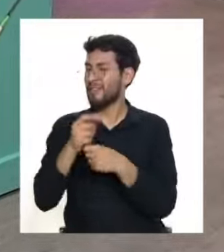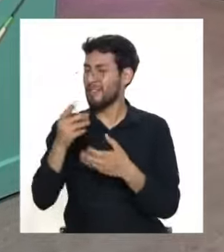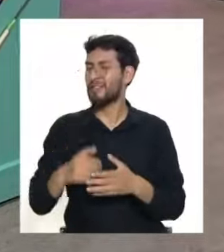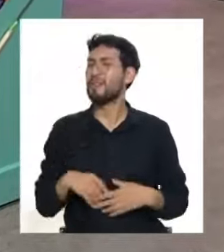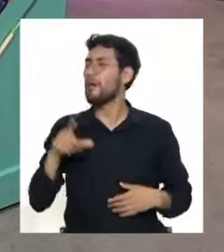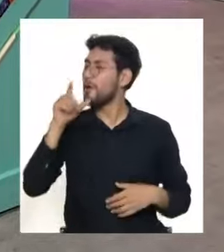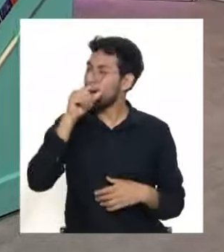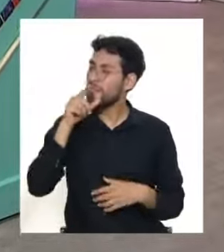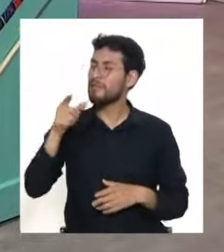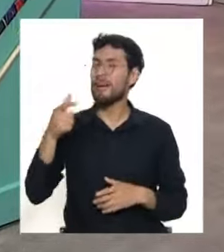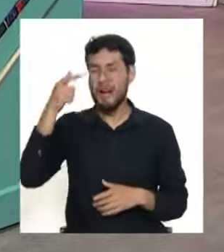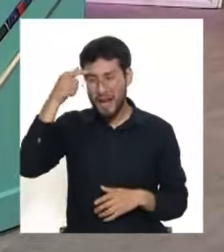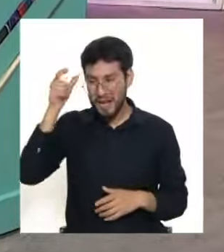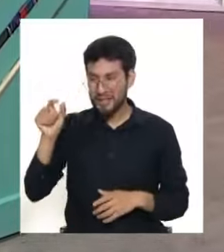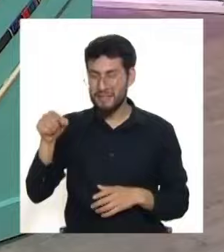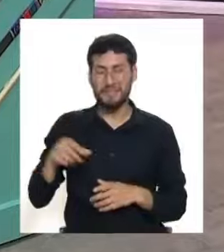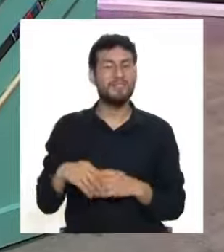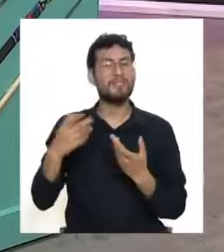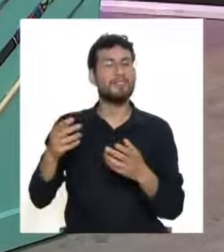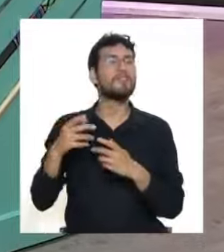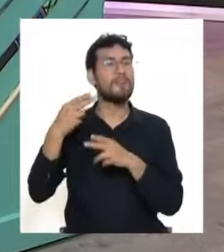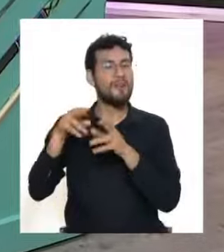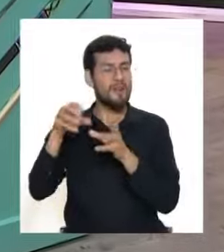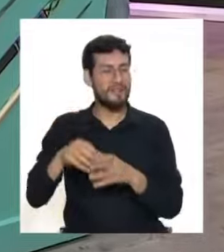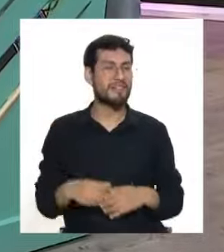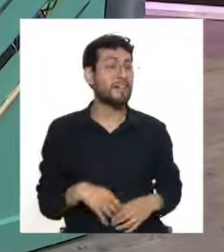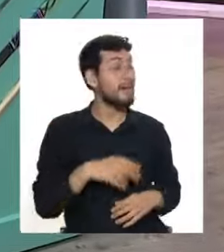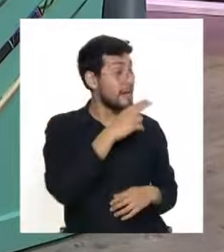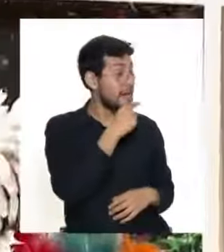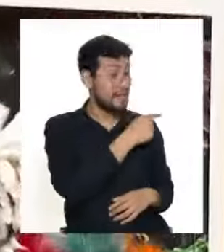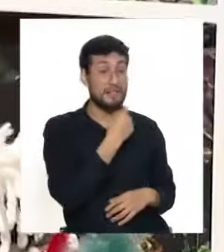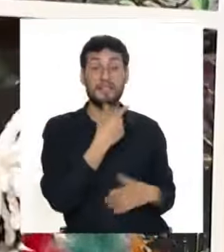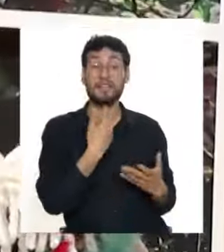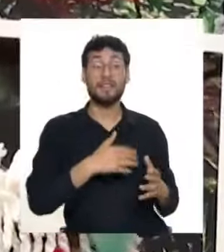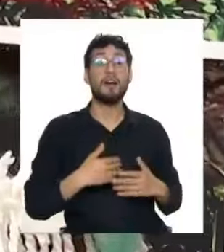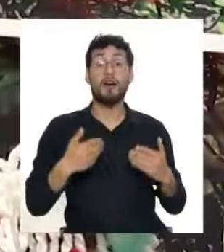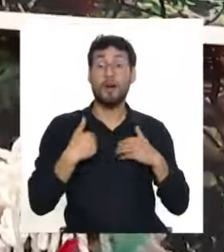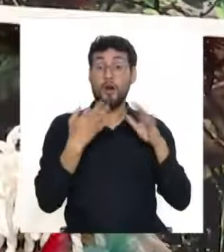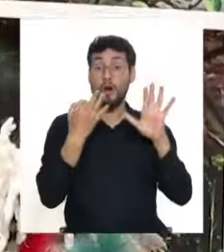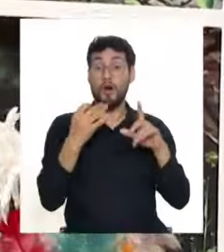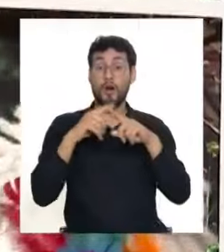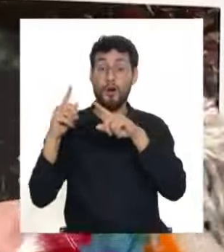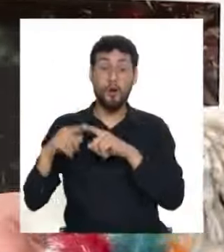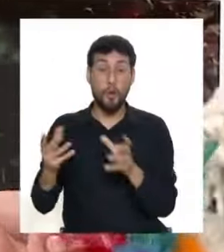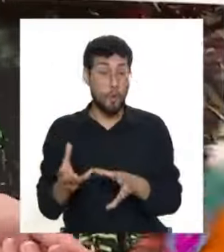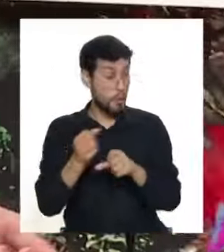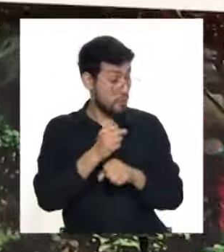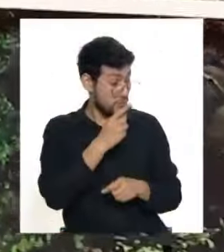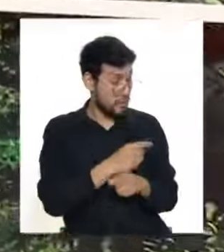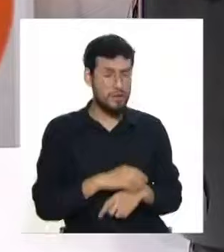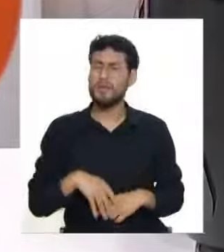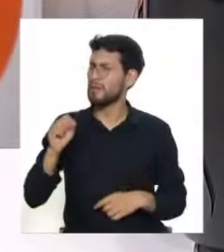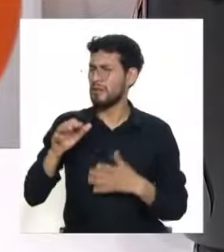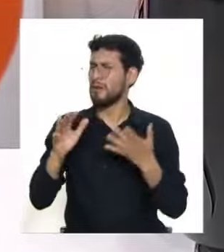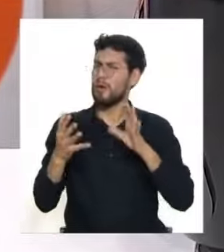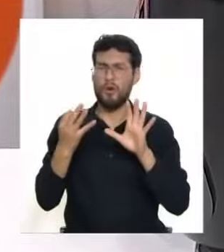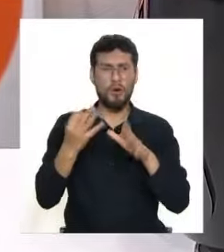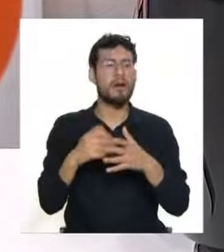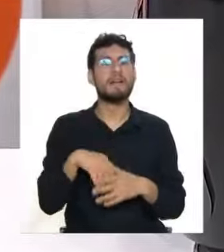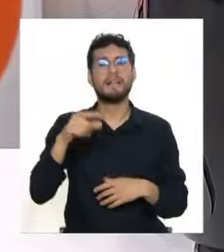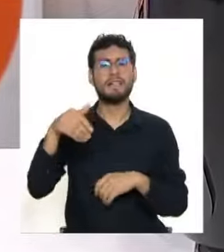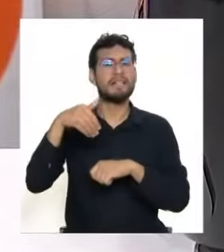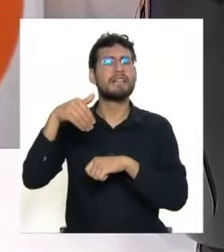Un juane de pollo con su aceituna. La Nicolasa dice que hay 8 tipos de juanes, ¿no, Nicolasa? ¿Ah, sí? Sí, hay más o menos 8. En